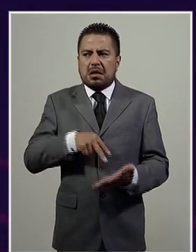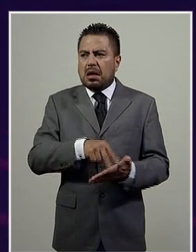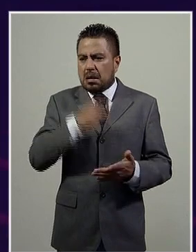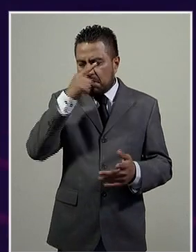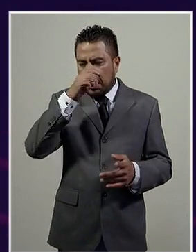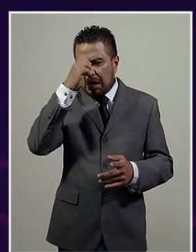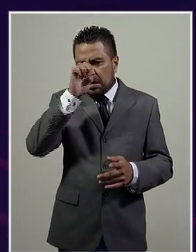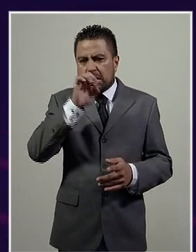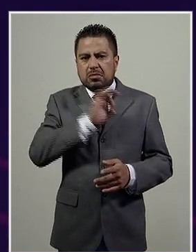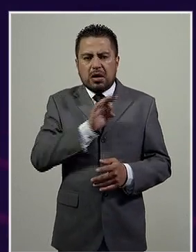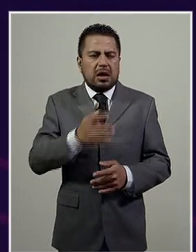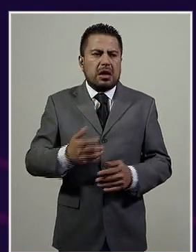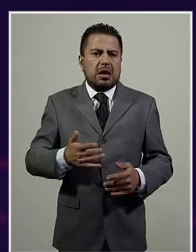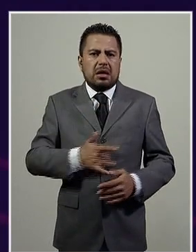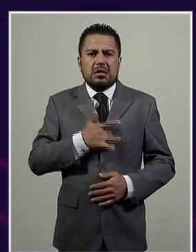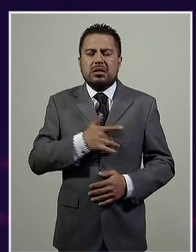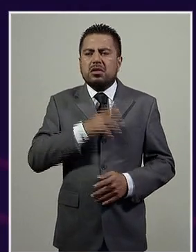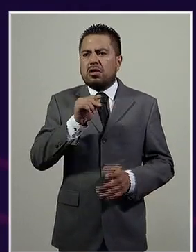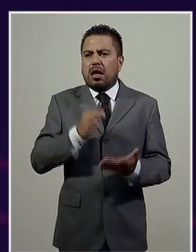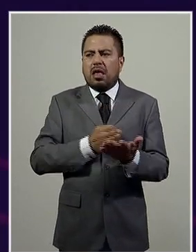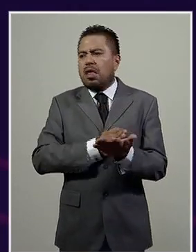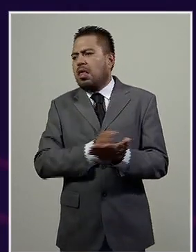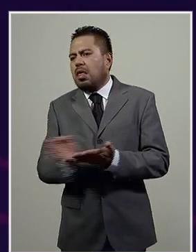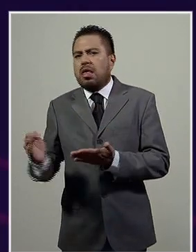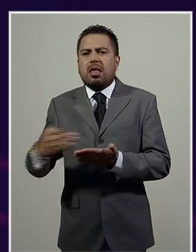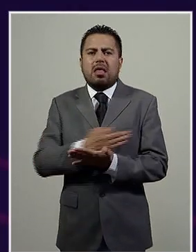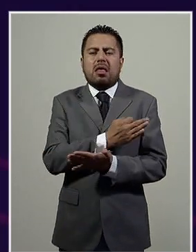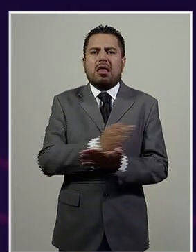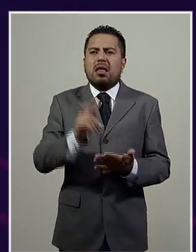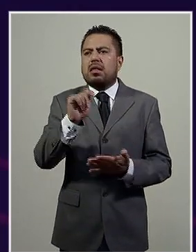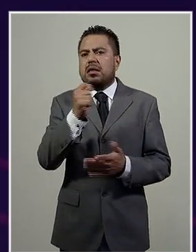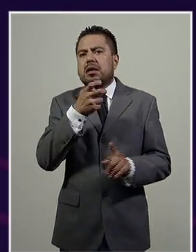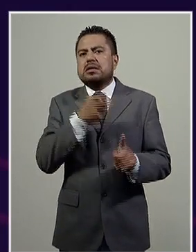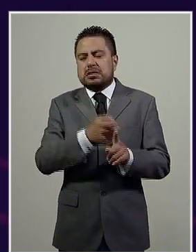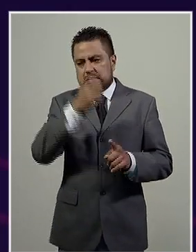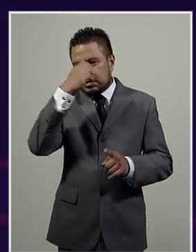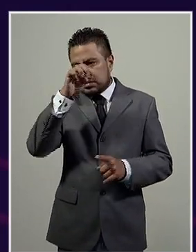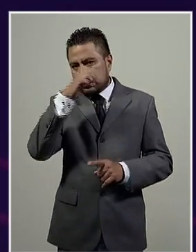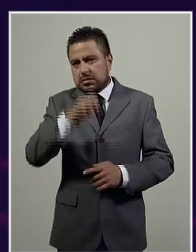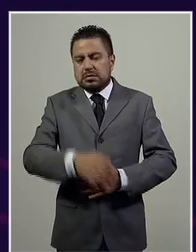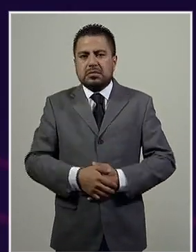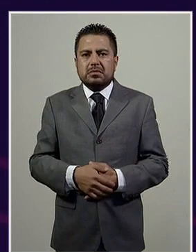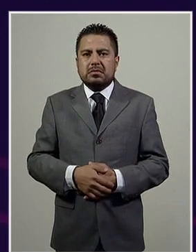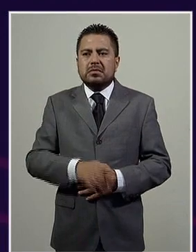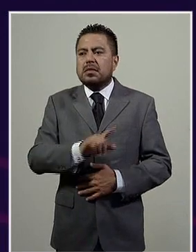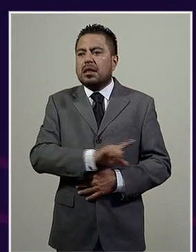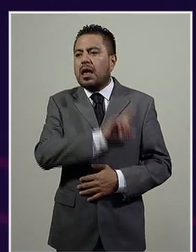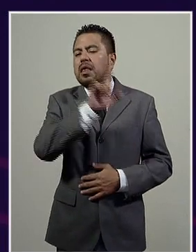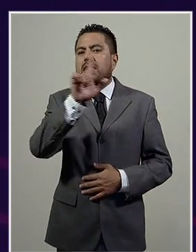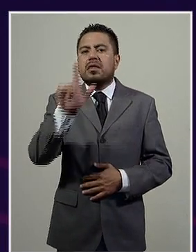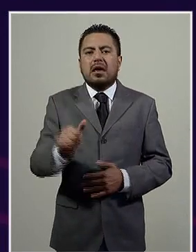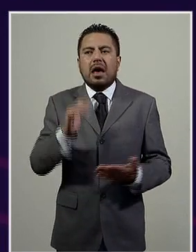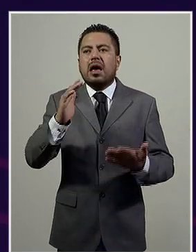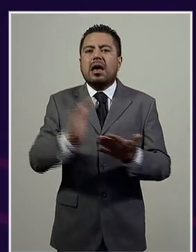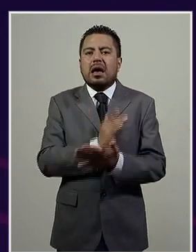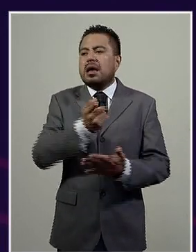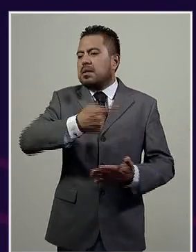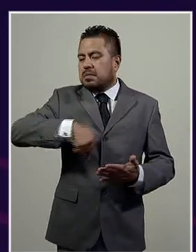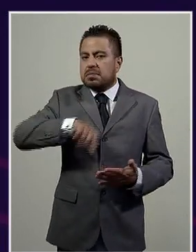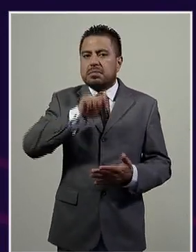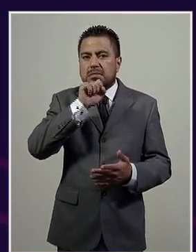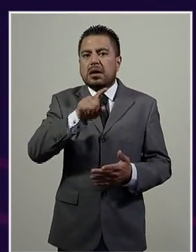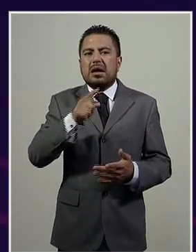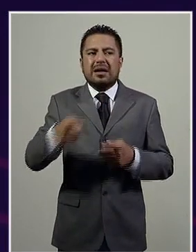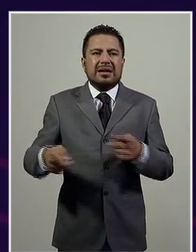esa experiencia, para no desviarme de mi tarea de tener esa experiencia. Y después, además, nosotros, los